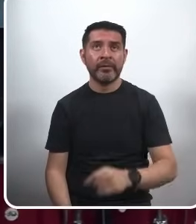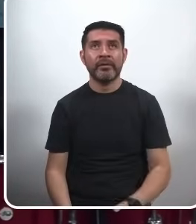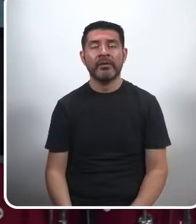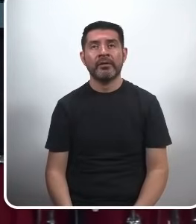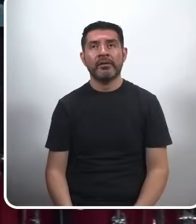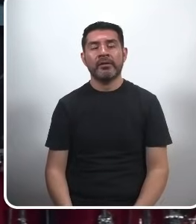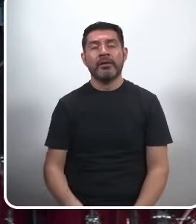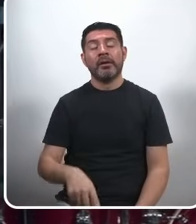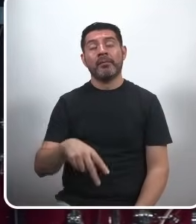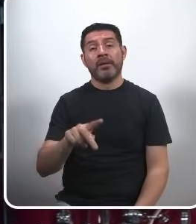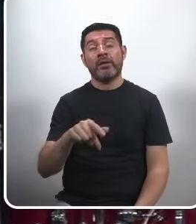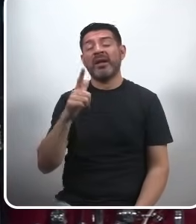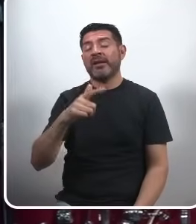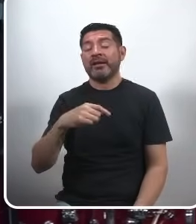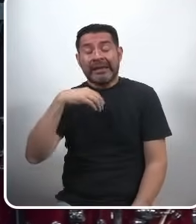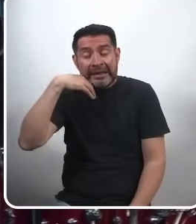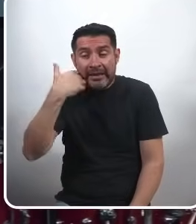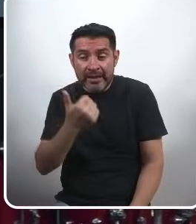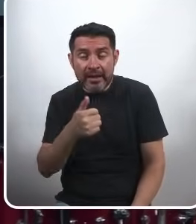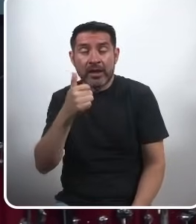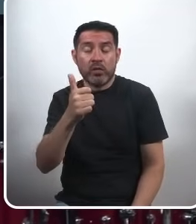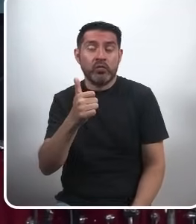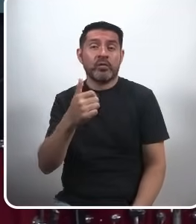antojó uno a base de leche.